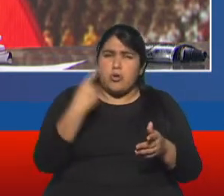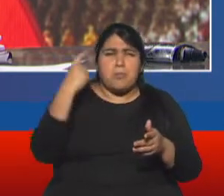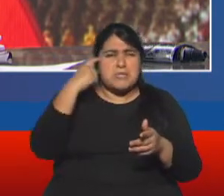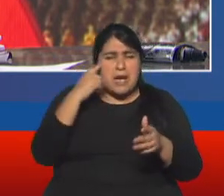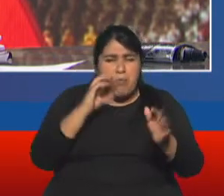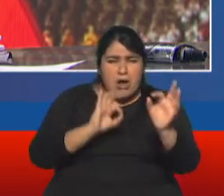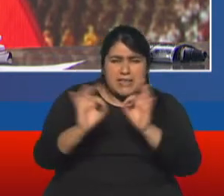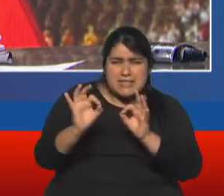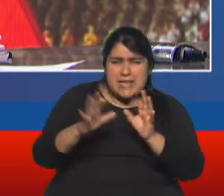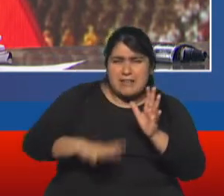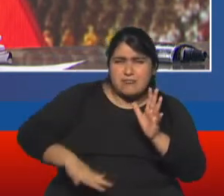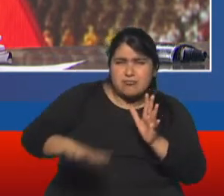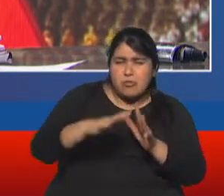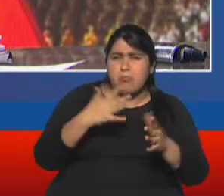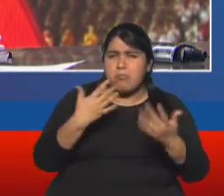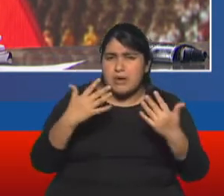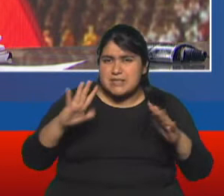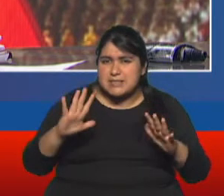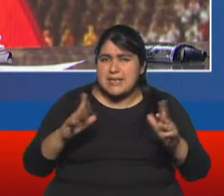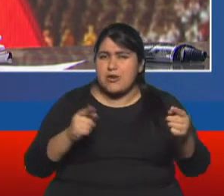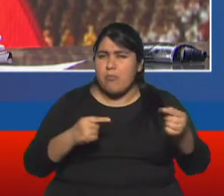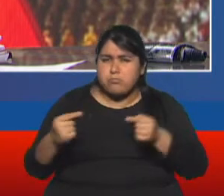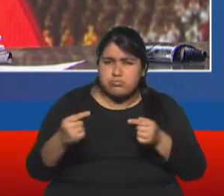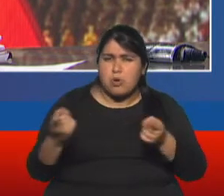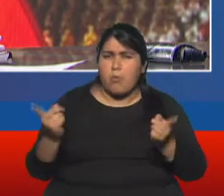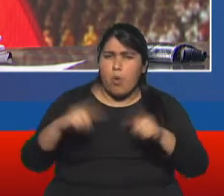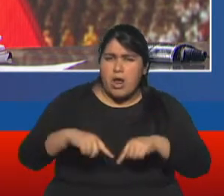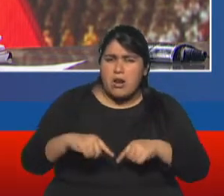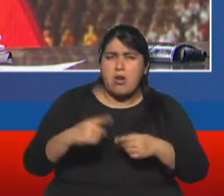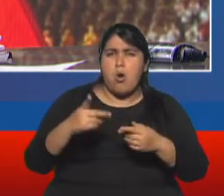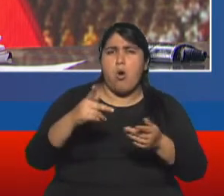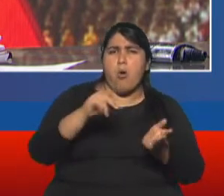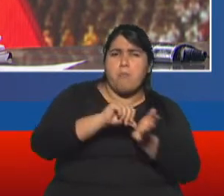de tensiones que podrían tener algún correlato bélico.